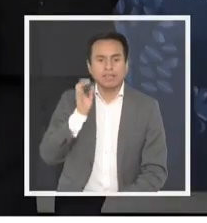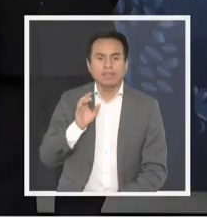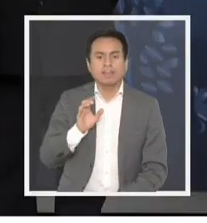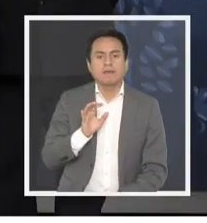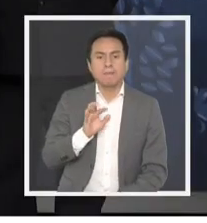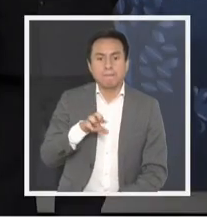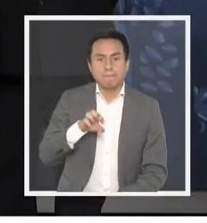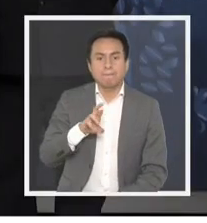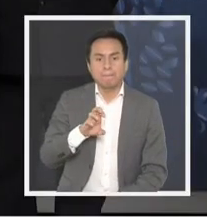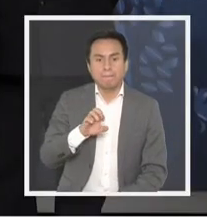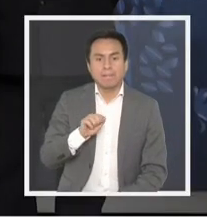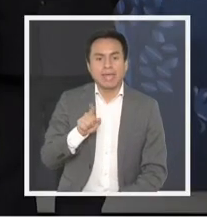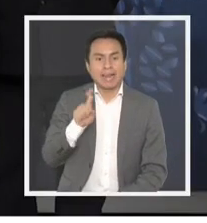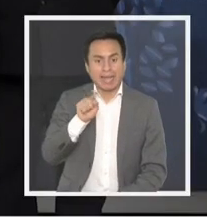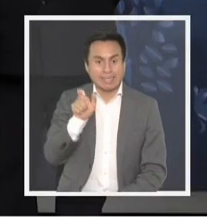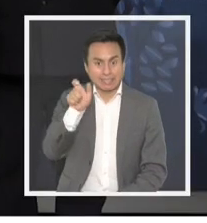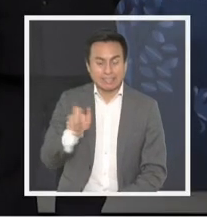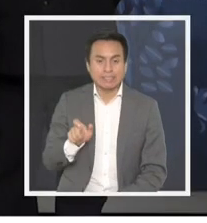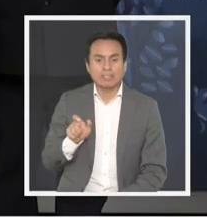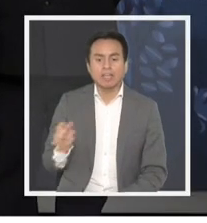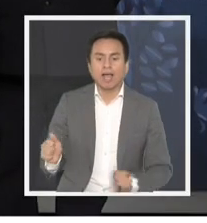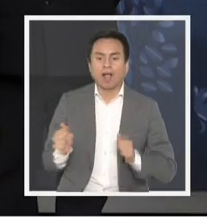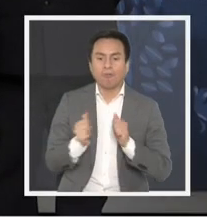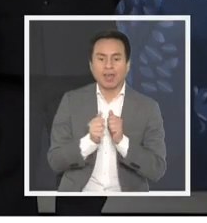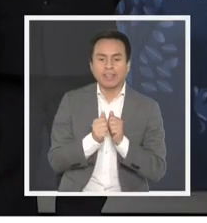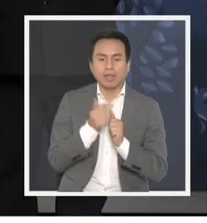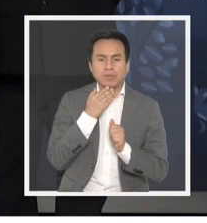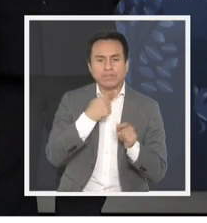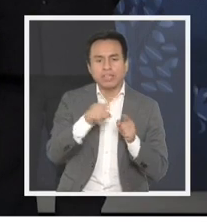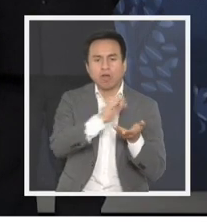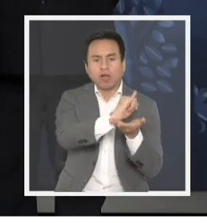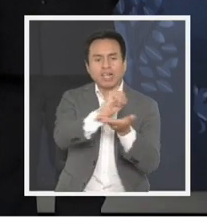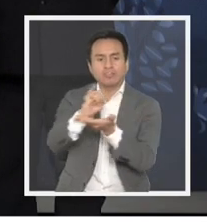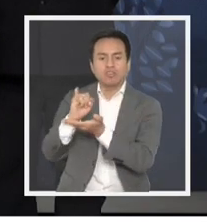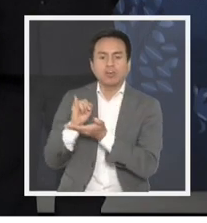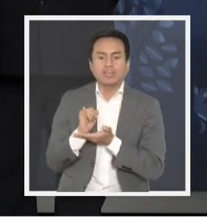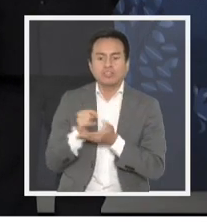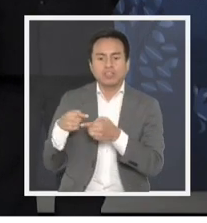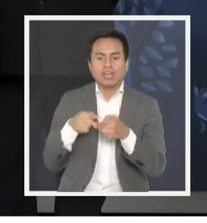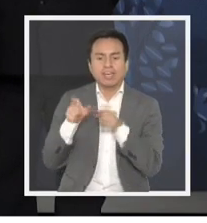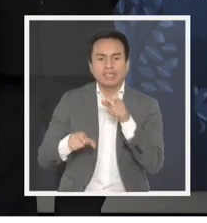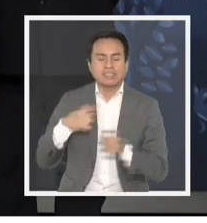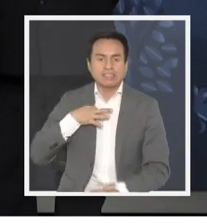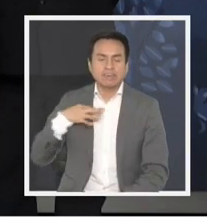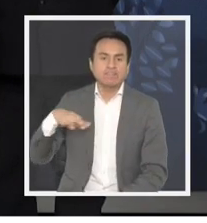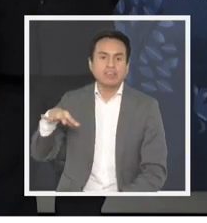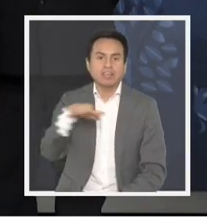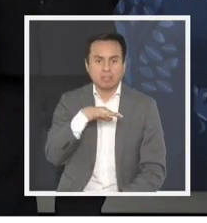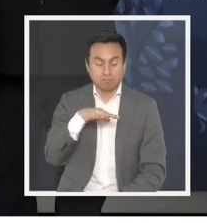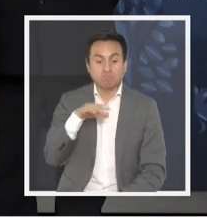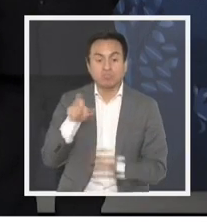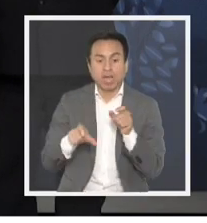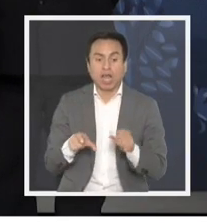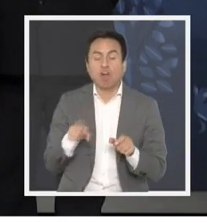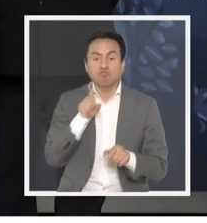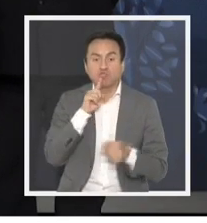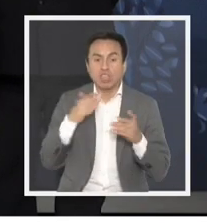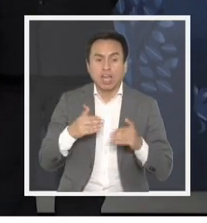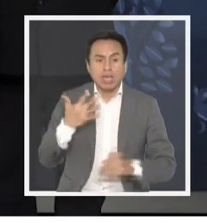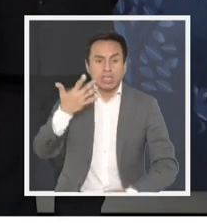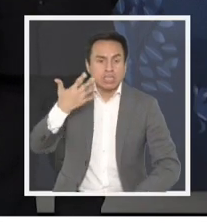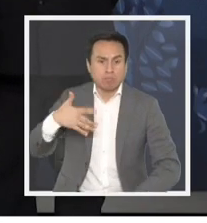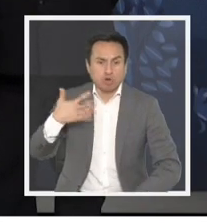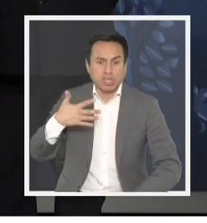Francisca Perales y acompañadas de varias organizaciones de la sociedad civil Con quienes hemos sostenido una